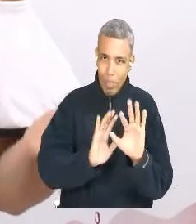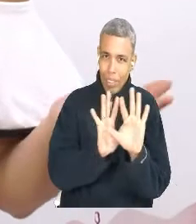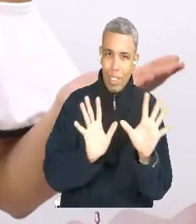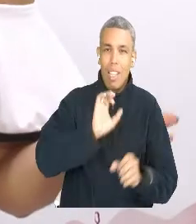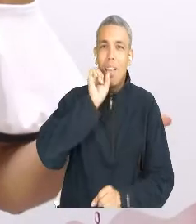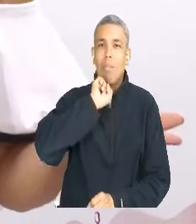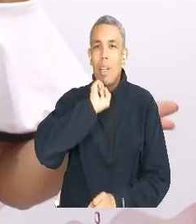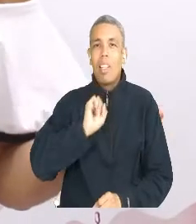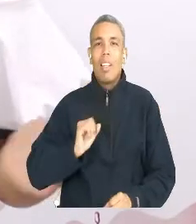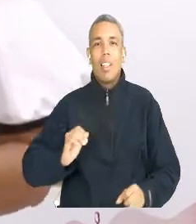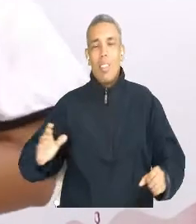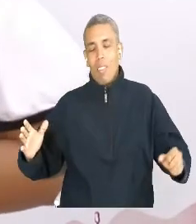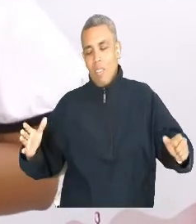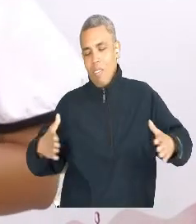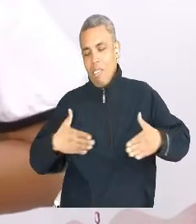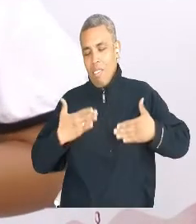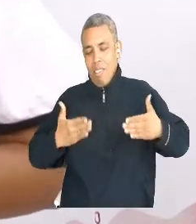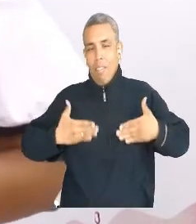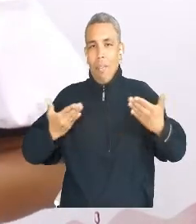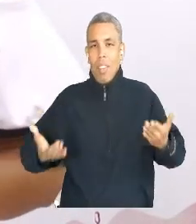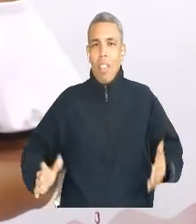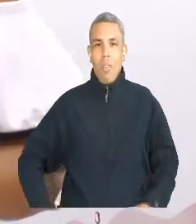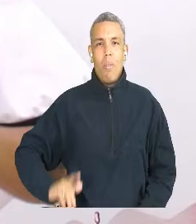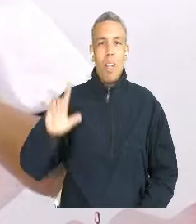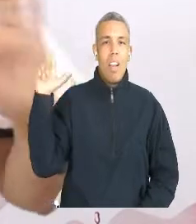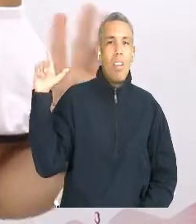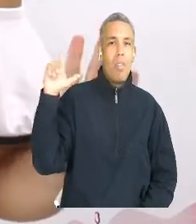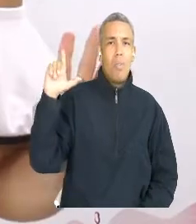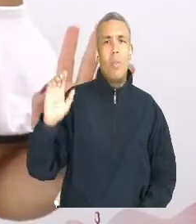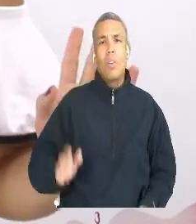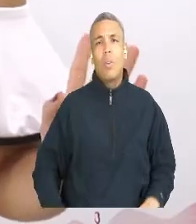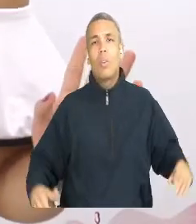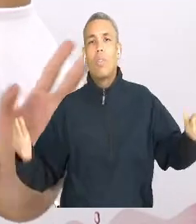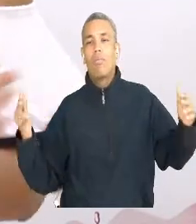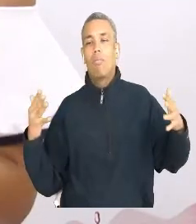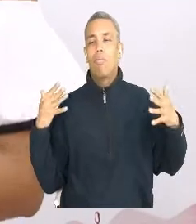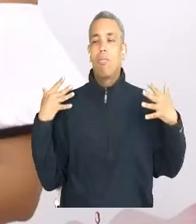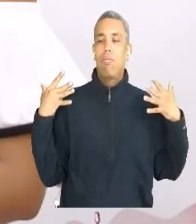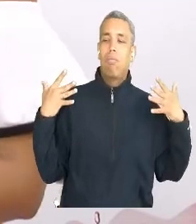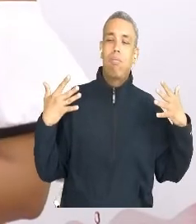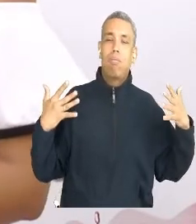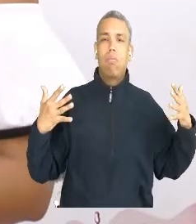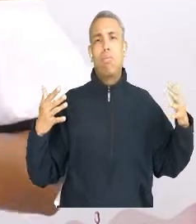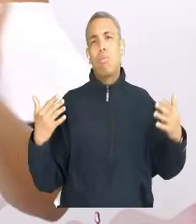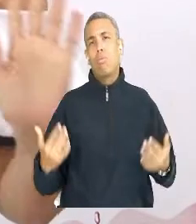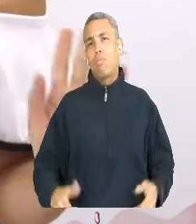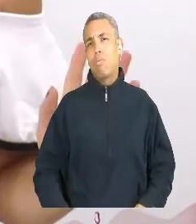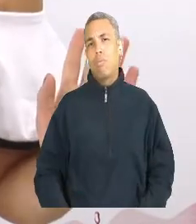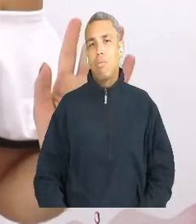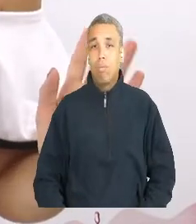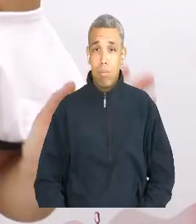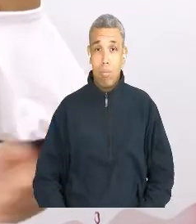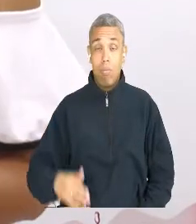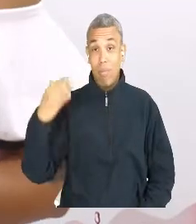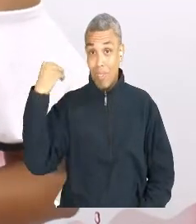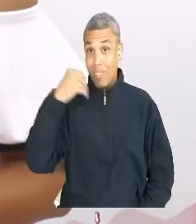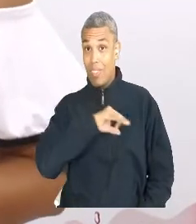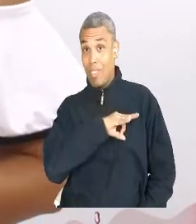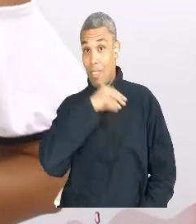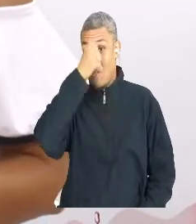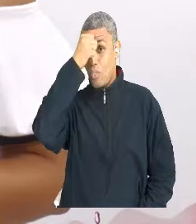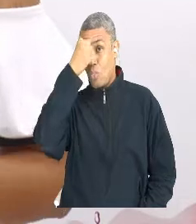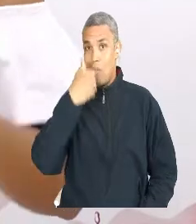lunes, iniciando semanita rica, deliciosa, con clima, mejor dicho, espectacular. Venimos de un plan arrunchis tremendo, bueno, quienes tuvieron la oportunidad.